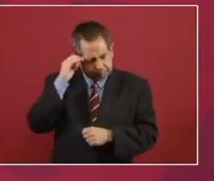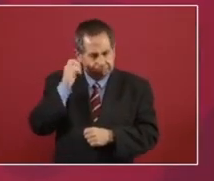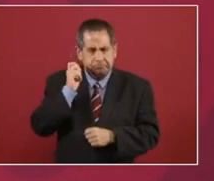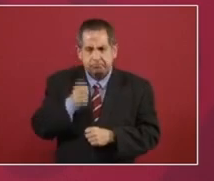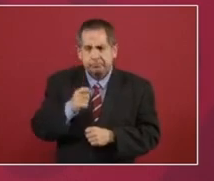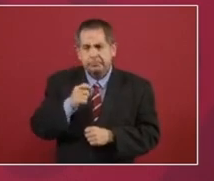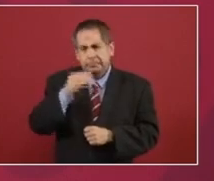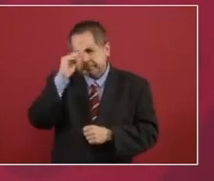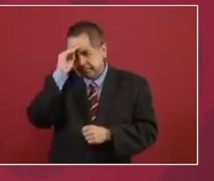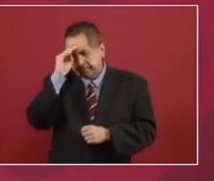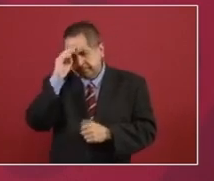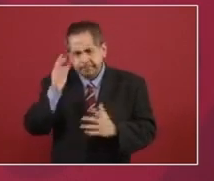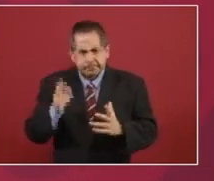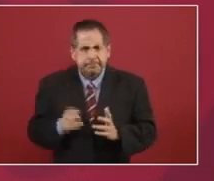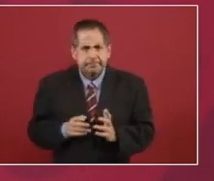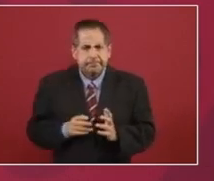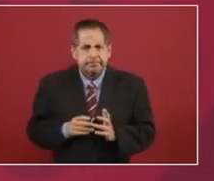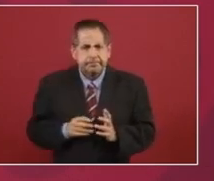y que